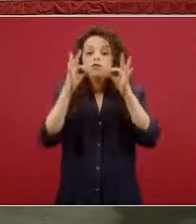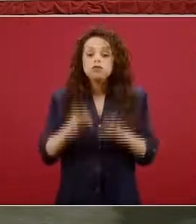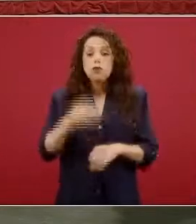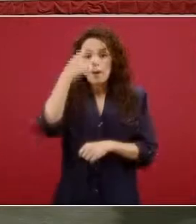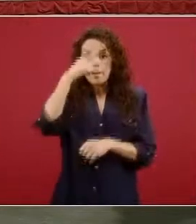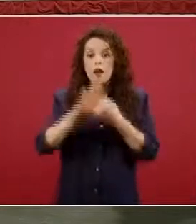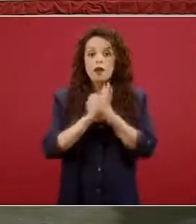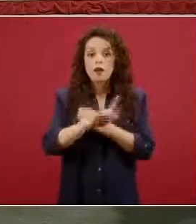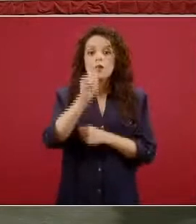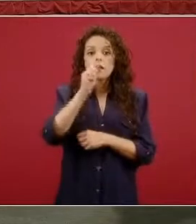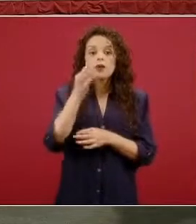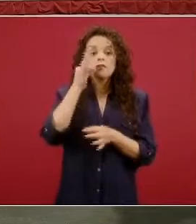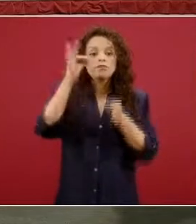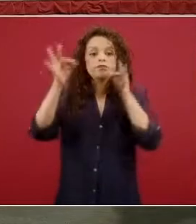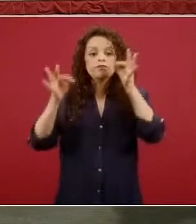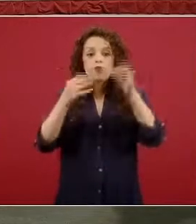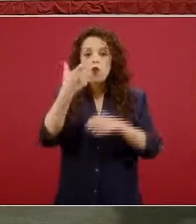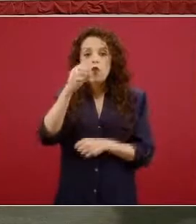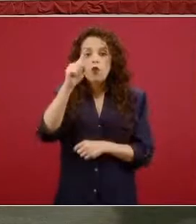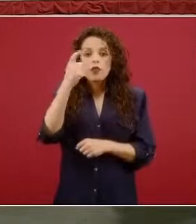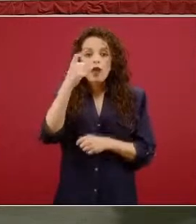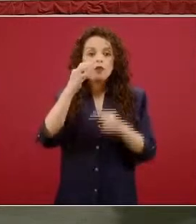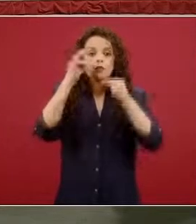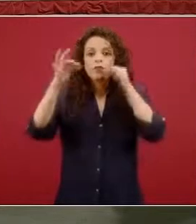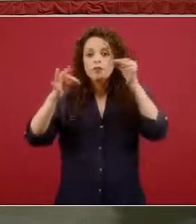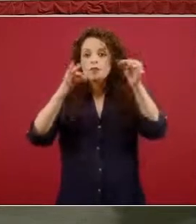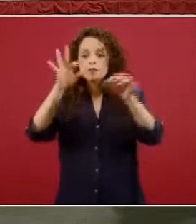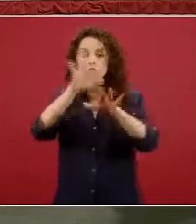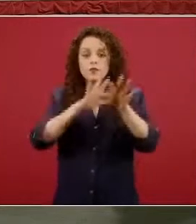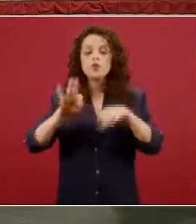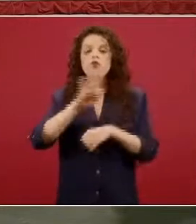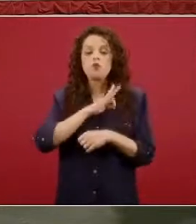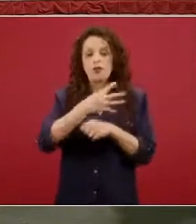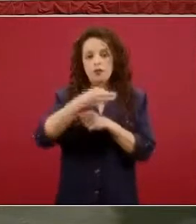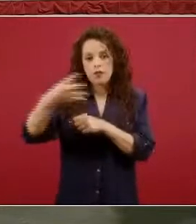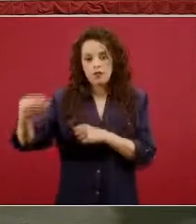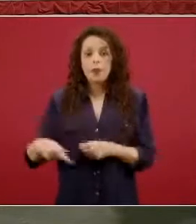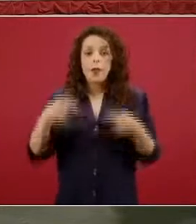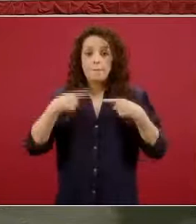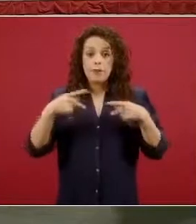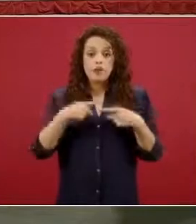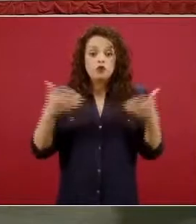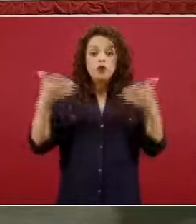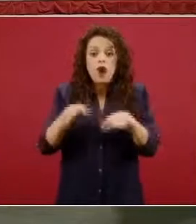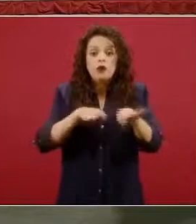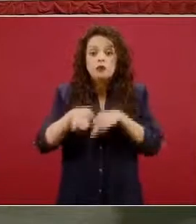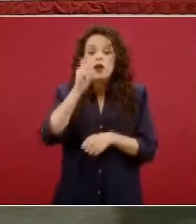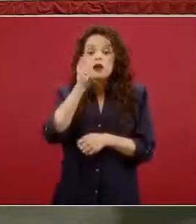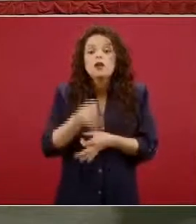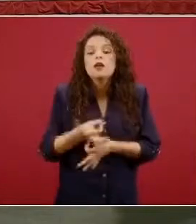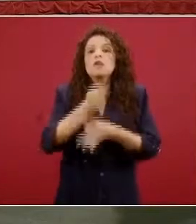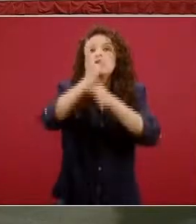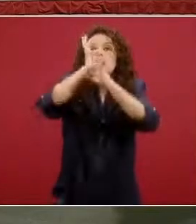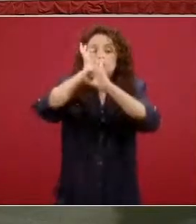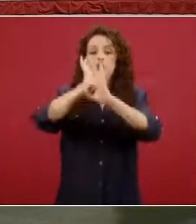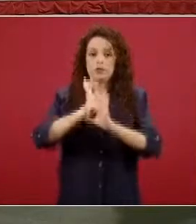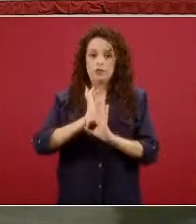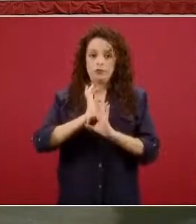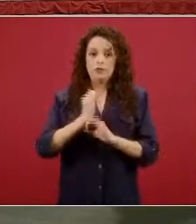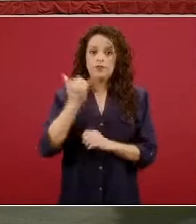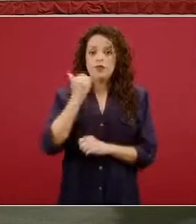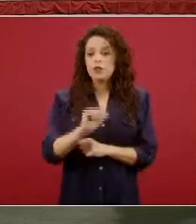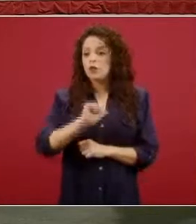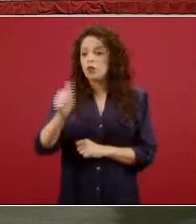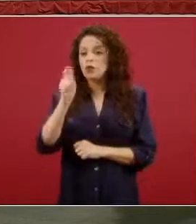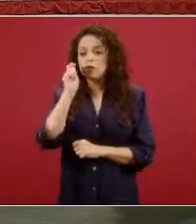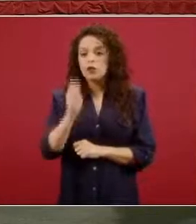contención en el personal que intuba, que toma las muestras, y del riesgo considerablemente menor que existe fuera